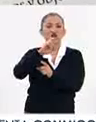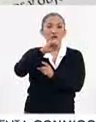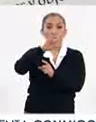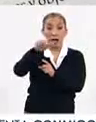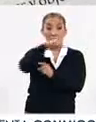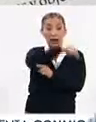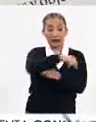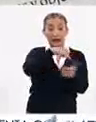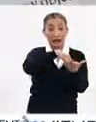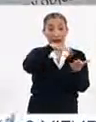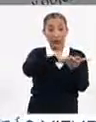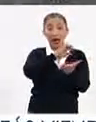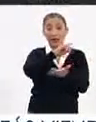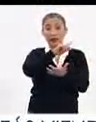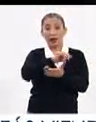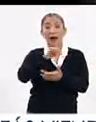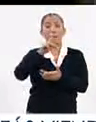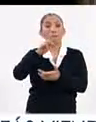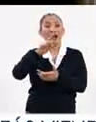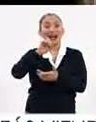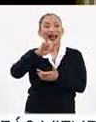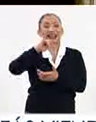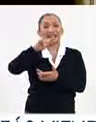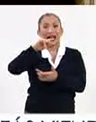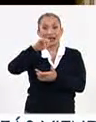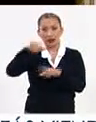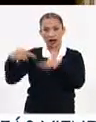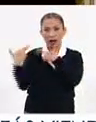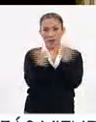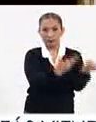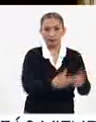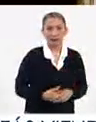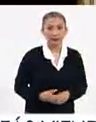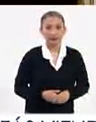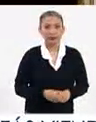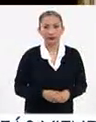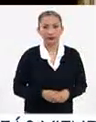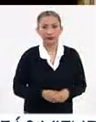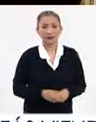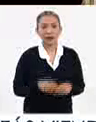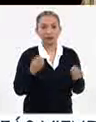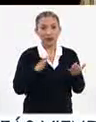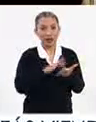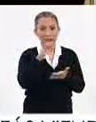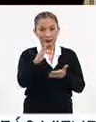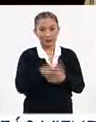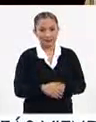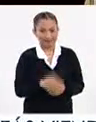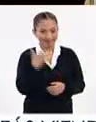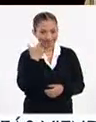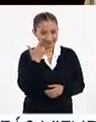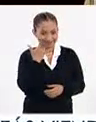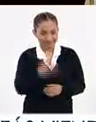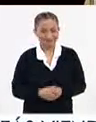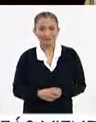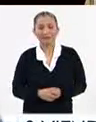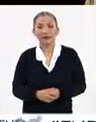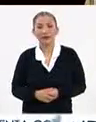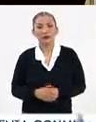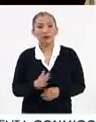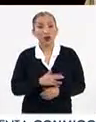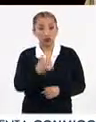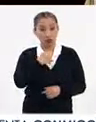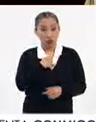muy meritoria que se llama Parentalia. Te regalo este, mira. A la orden, mano. Bueno, pero